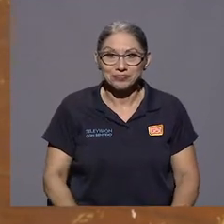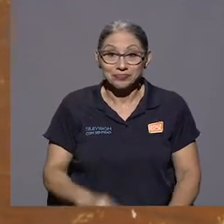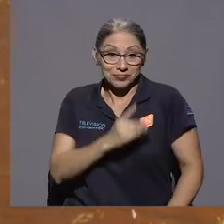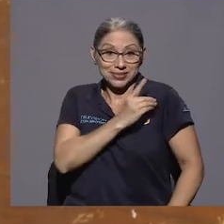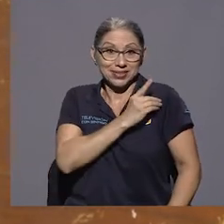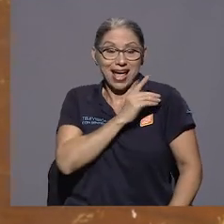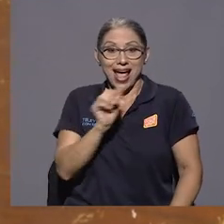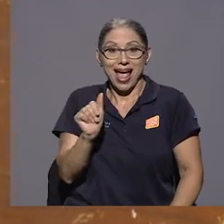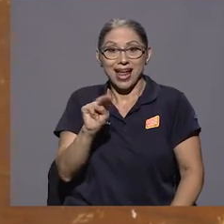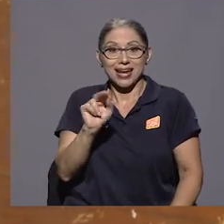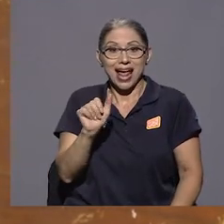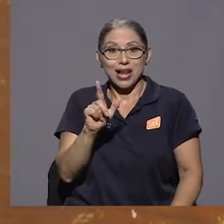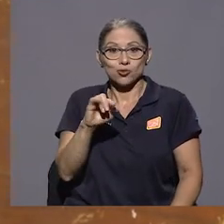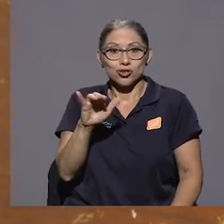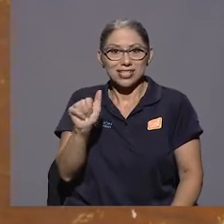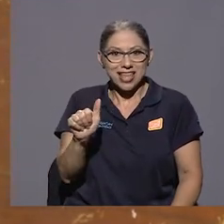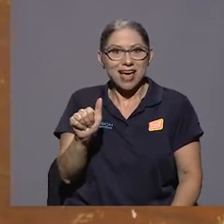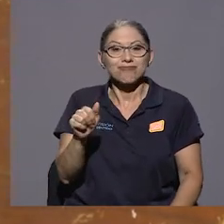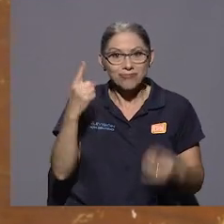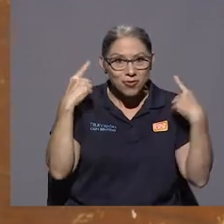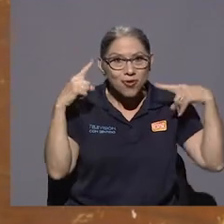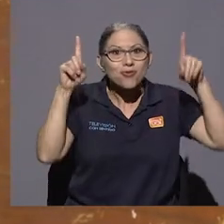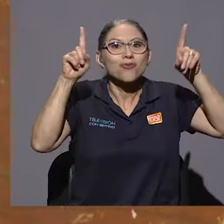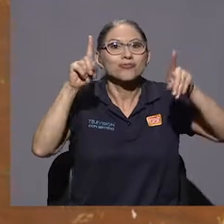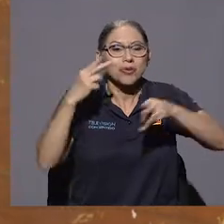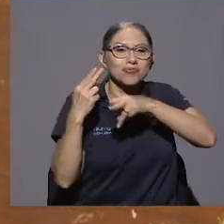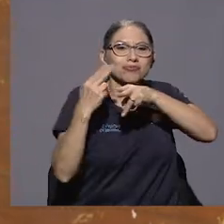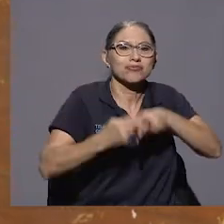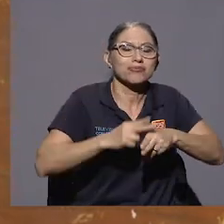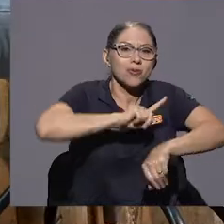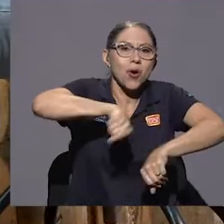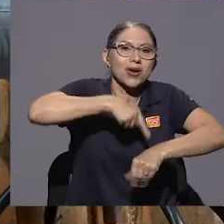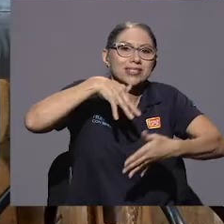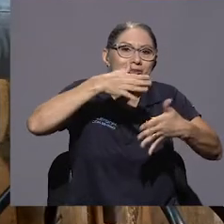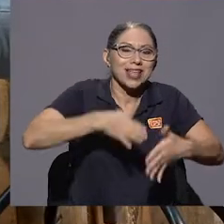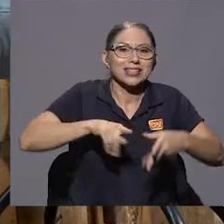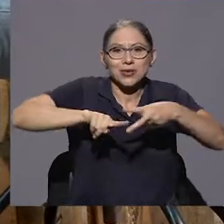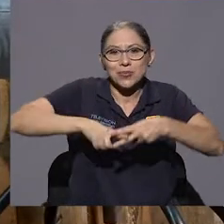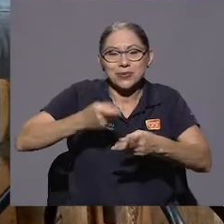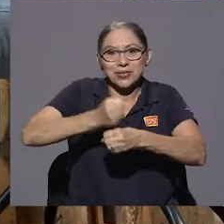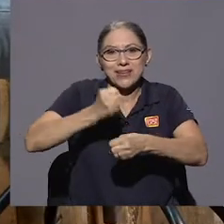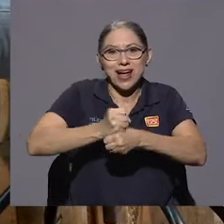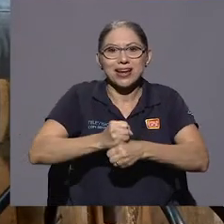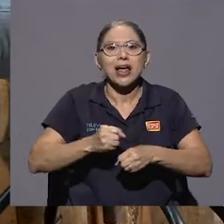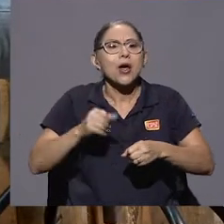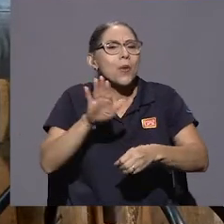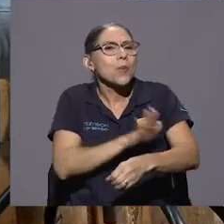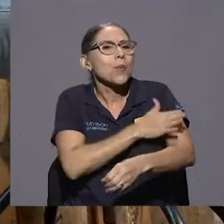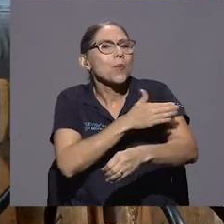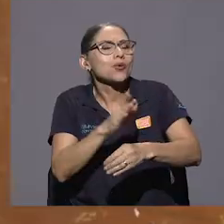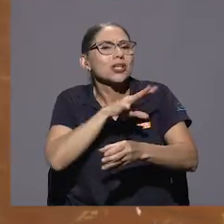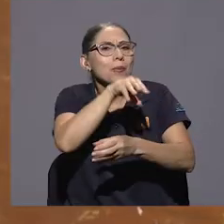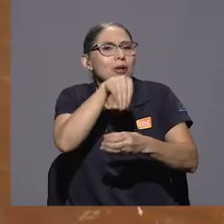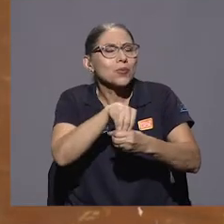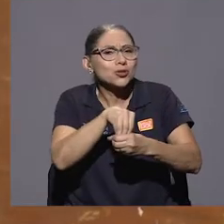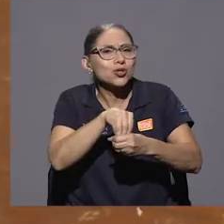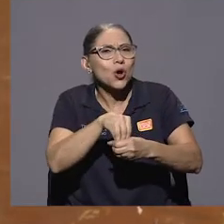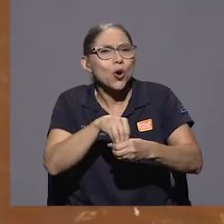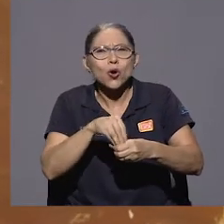Ana Lucía nos consiguió esas horas estudiante y comenzamos a trabajar en el Canal 15. Música por Inclusión, Roy Solano